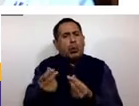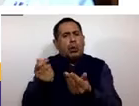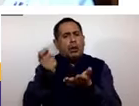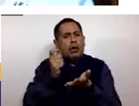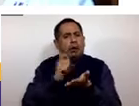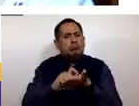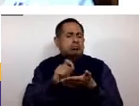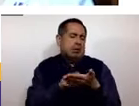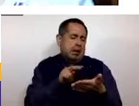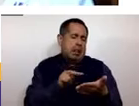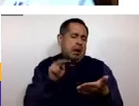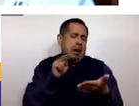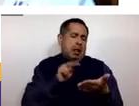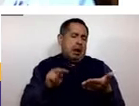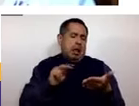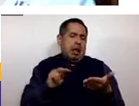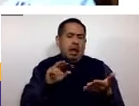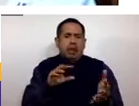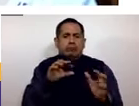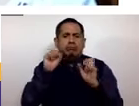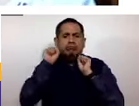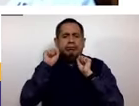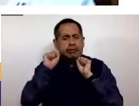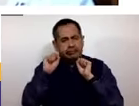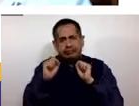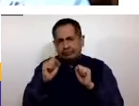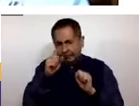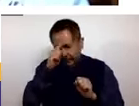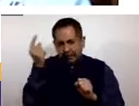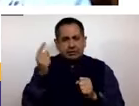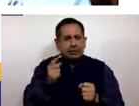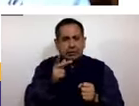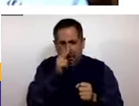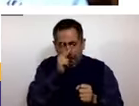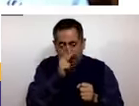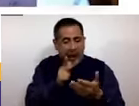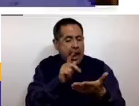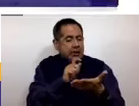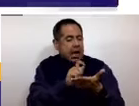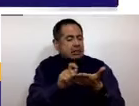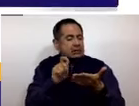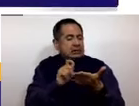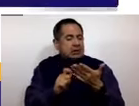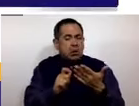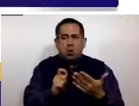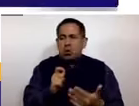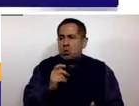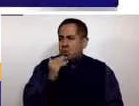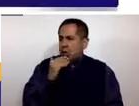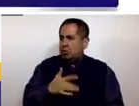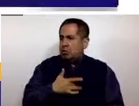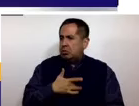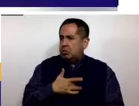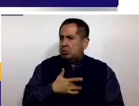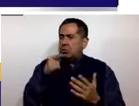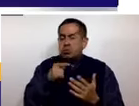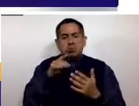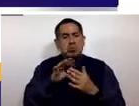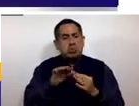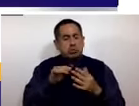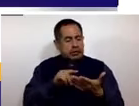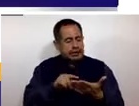de fácil lectura, de momentos y frases y reflexiones comunes que nos hacen